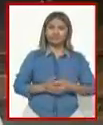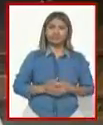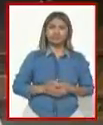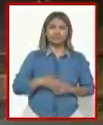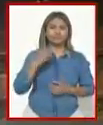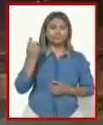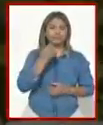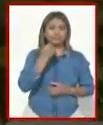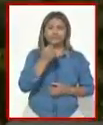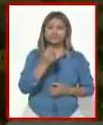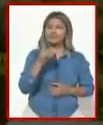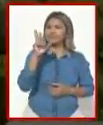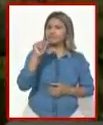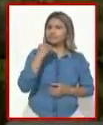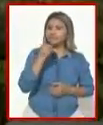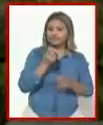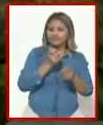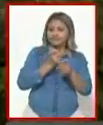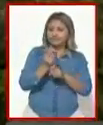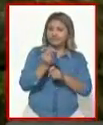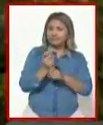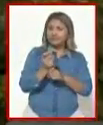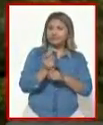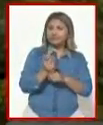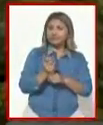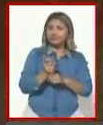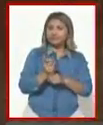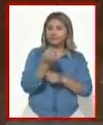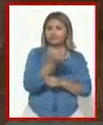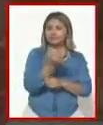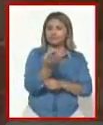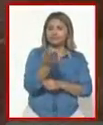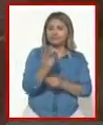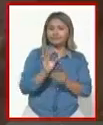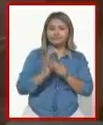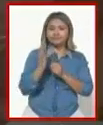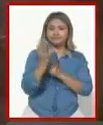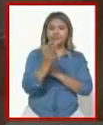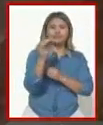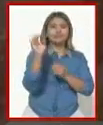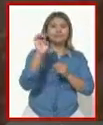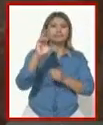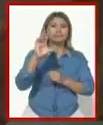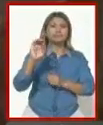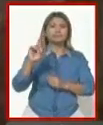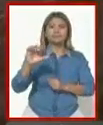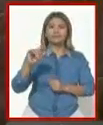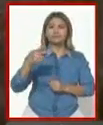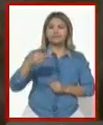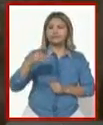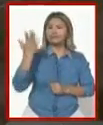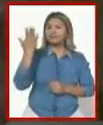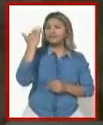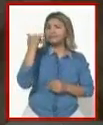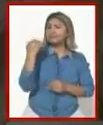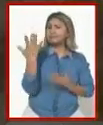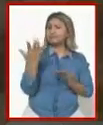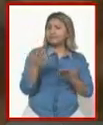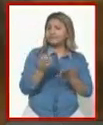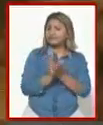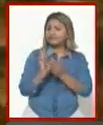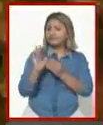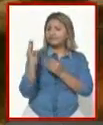Como siempre dije, no vamos a hacer daño alguno al cordón ecológico por donde van a estar los